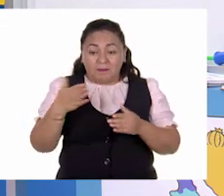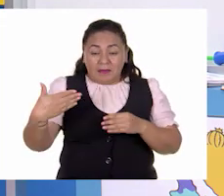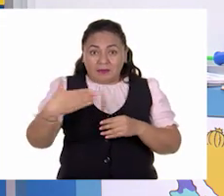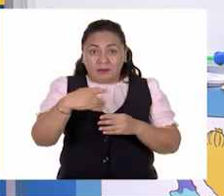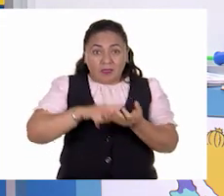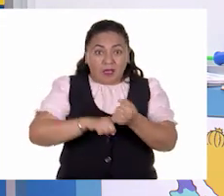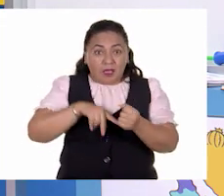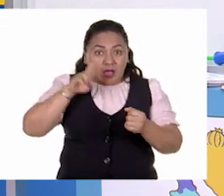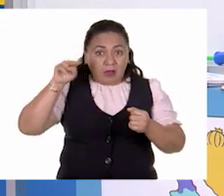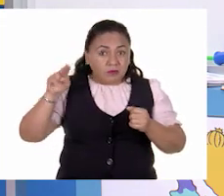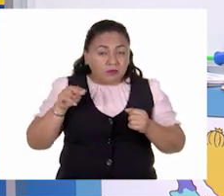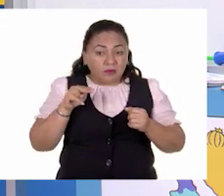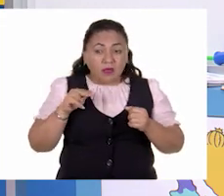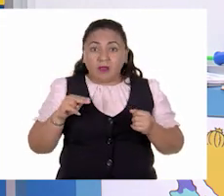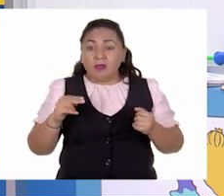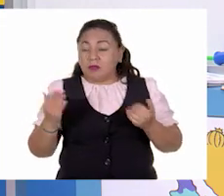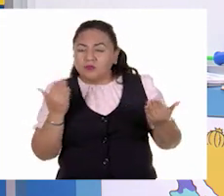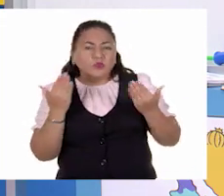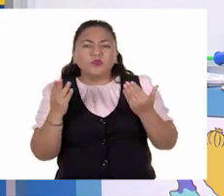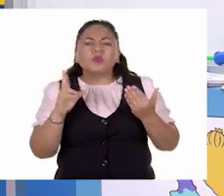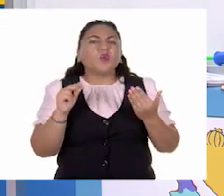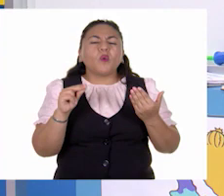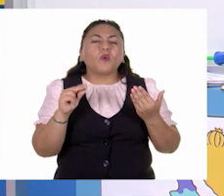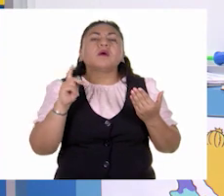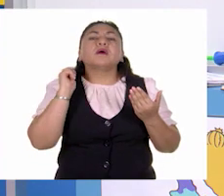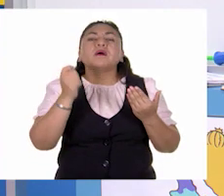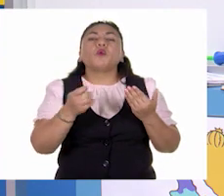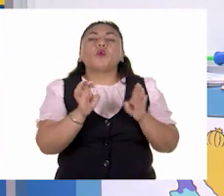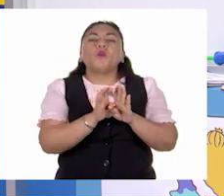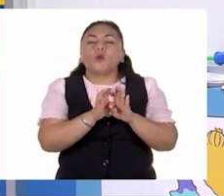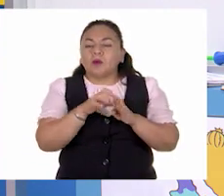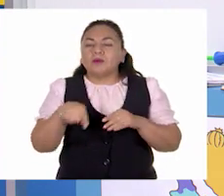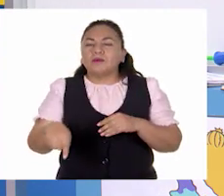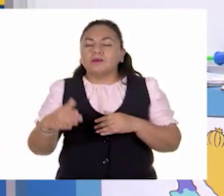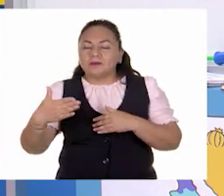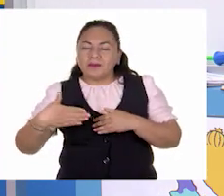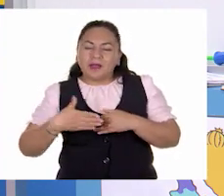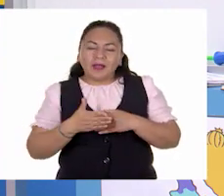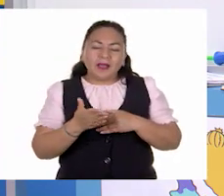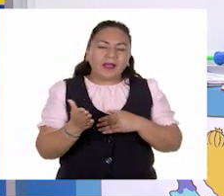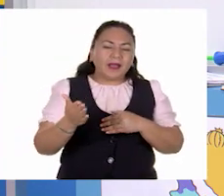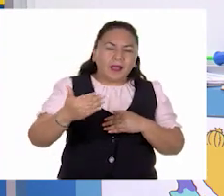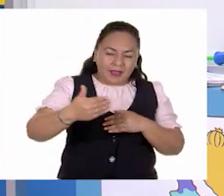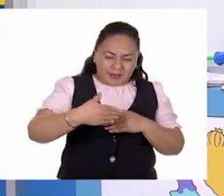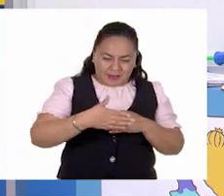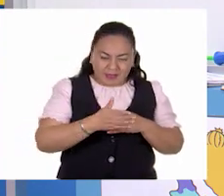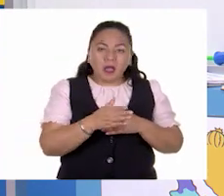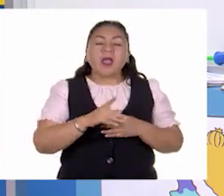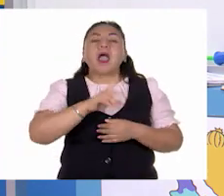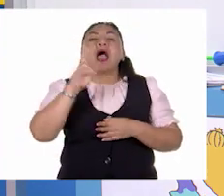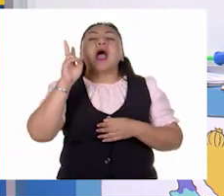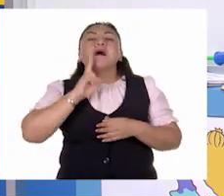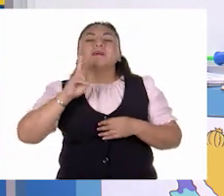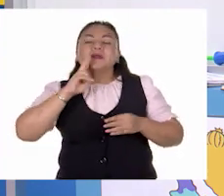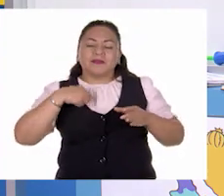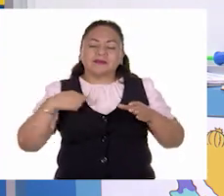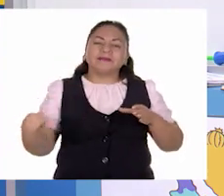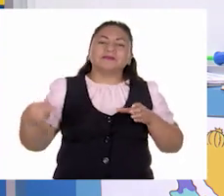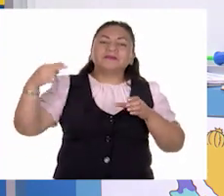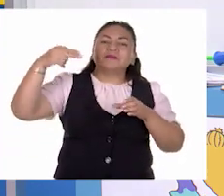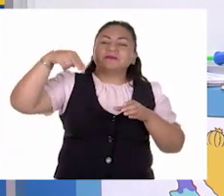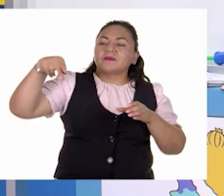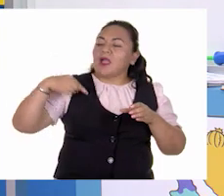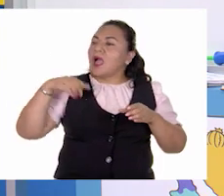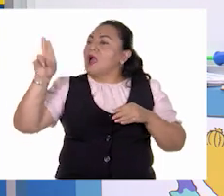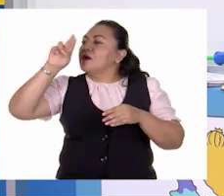los pinceles y los peces, sino un proceso. Algo que sucede con los pinceles y la forma en que se ve